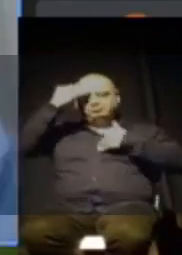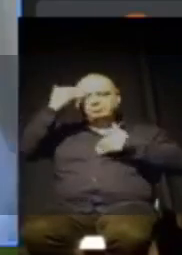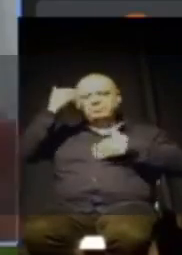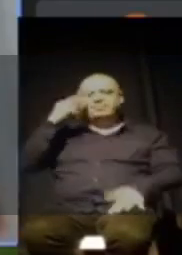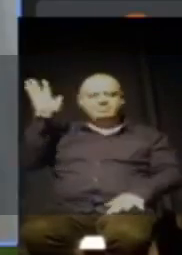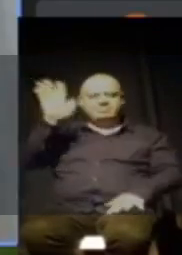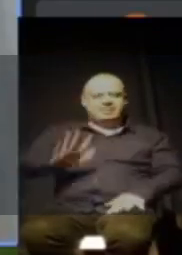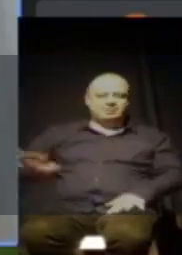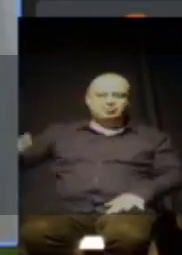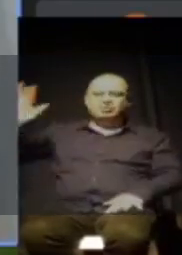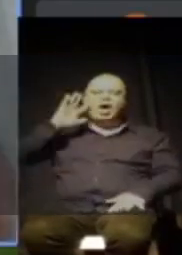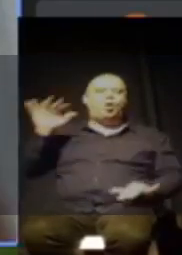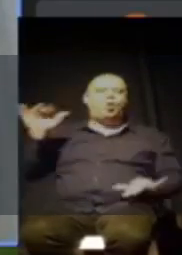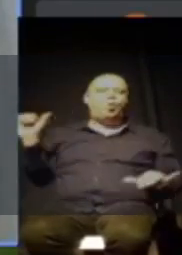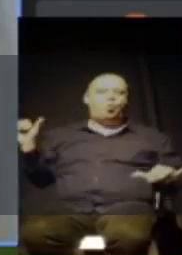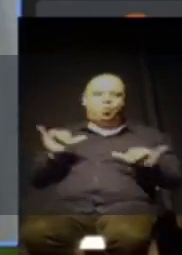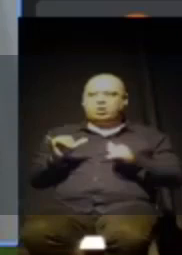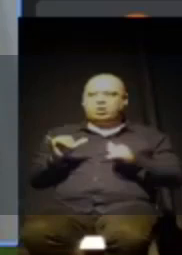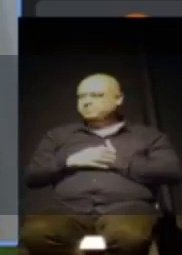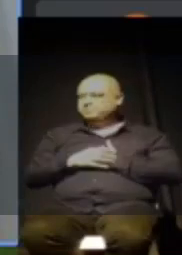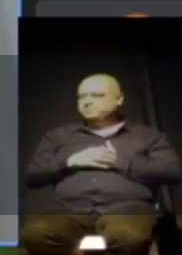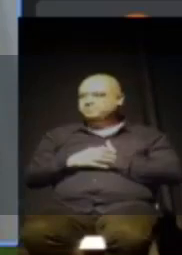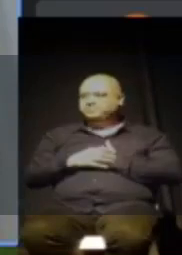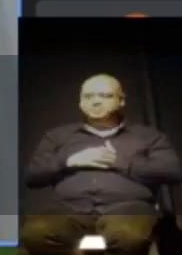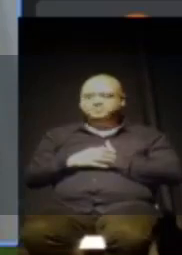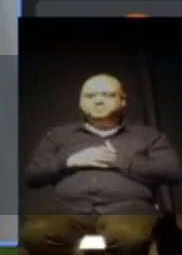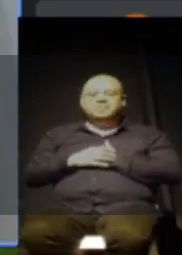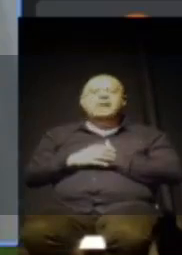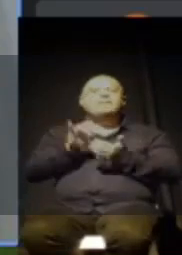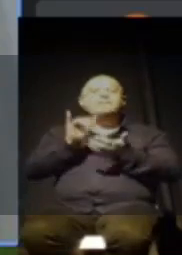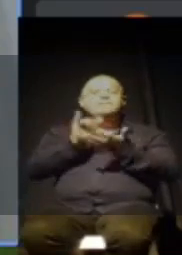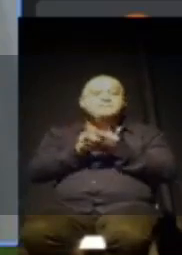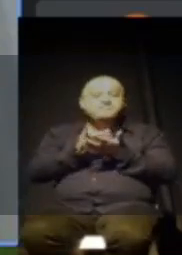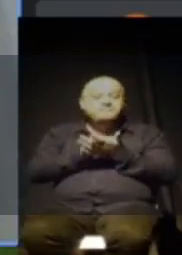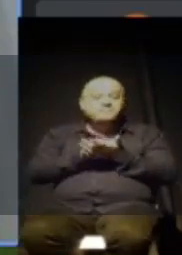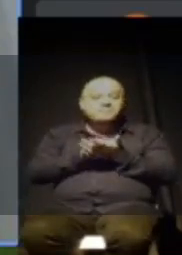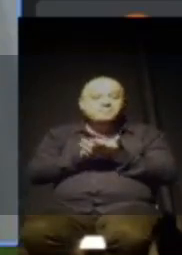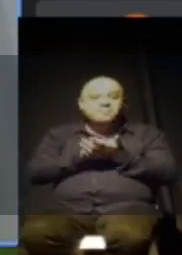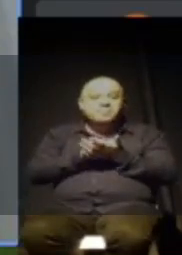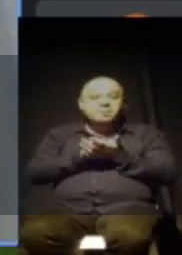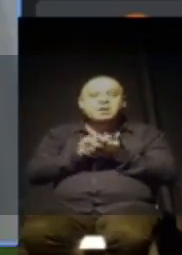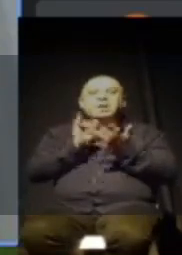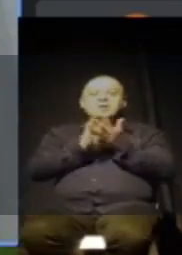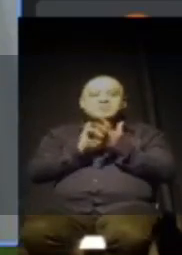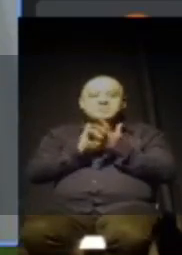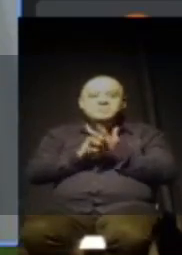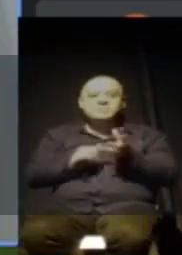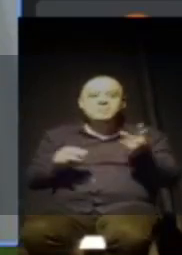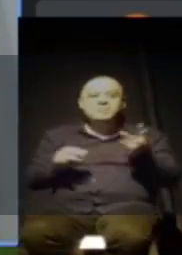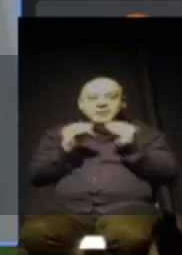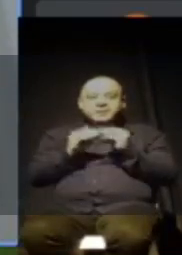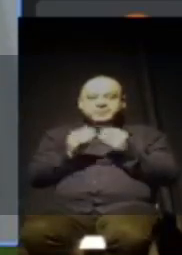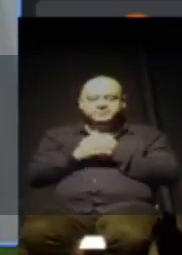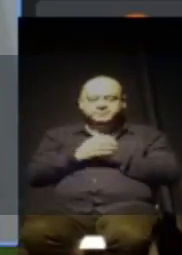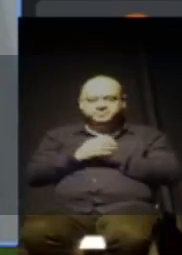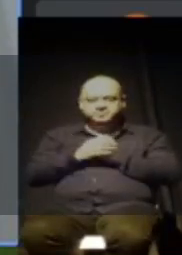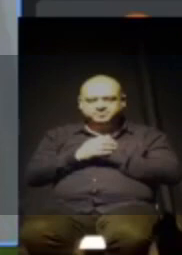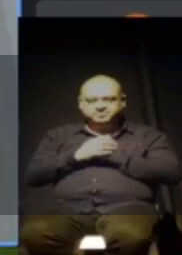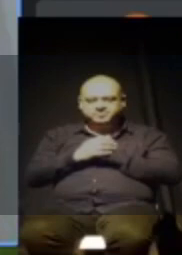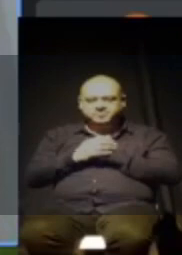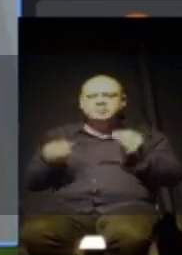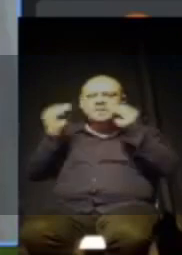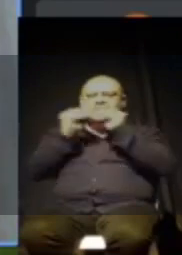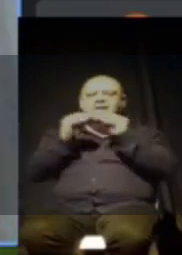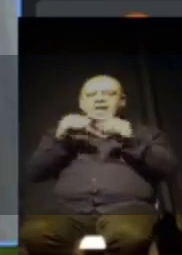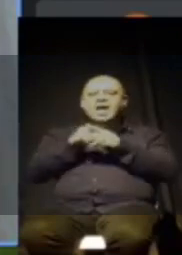un sentido común. Adicionalmente, deben corresponder a la perspectiva de